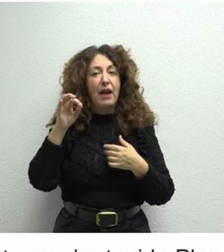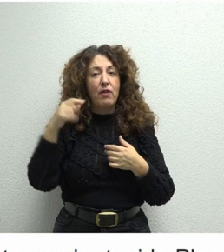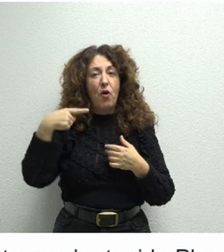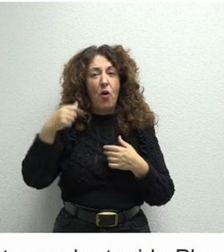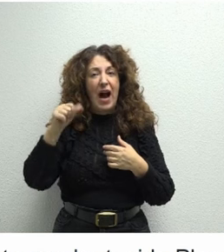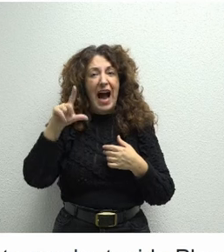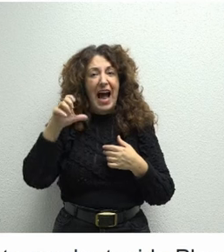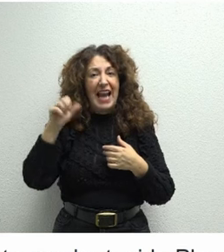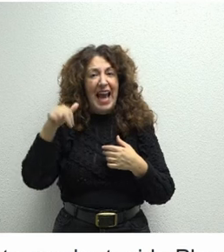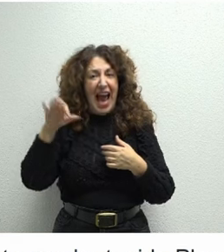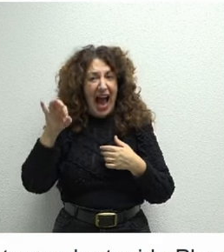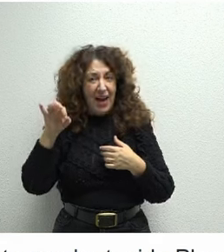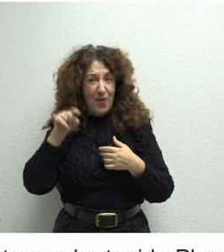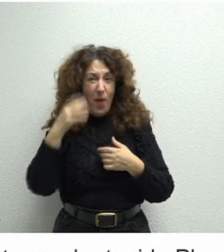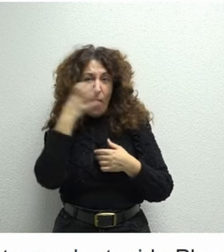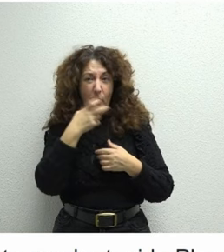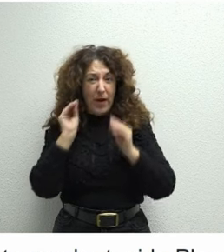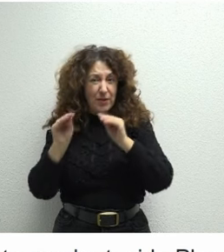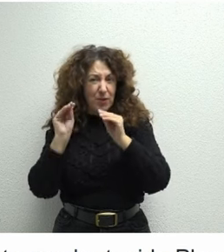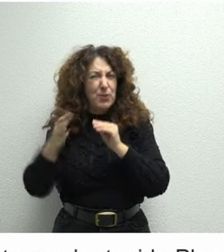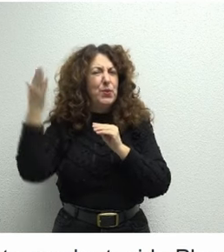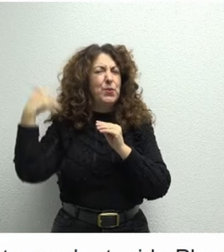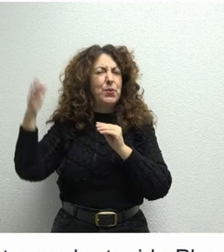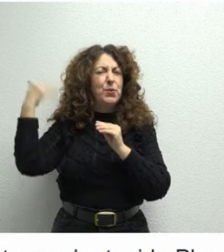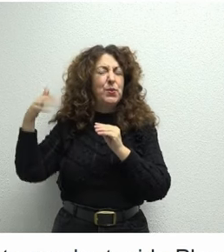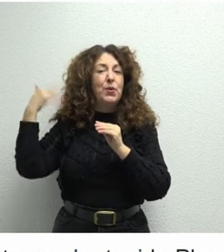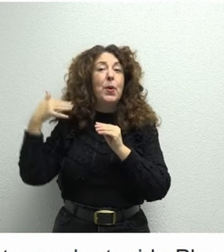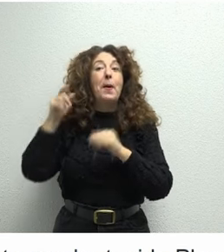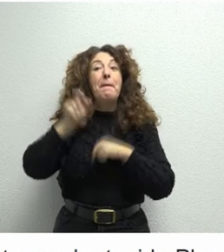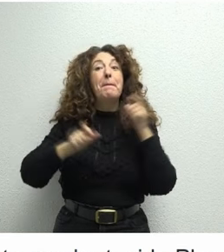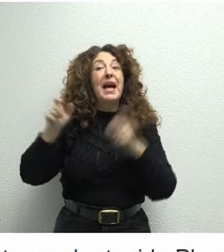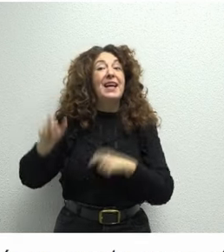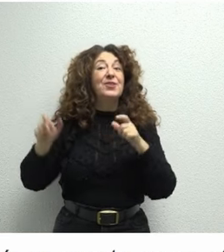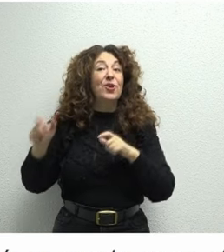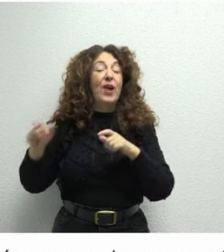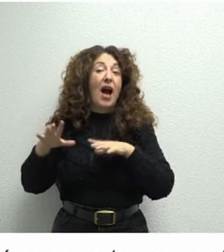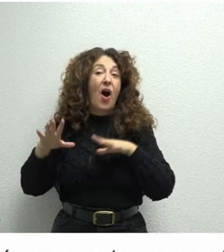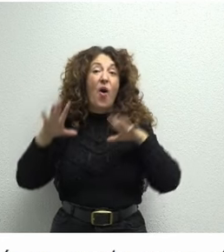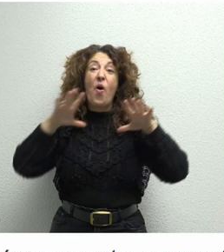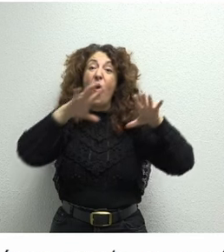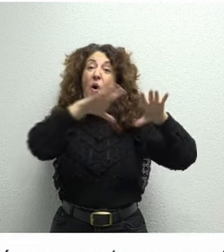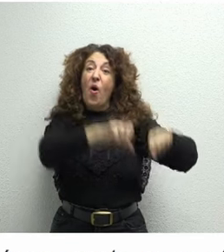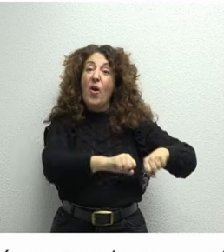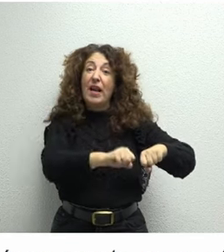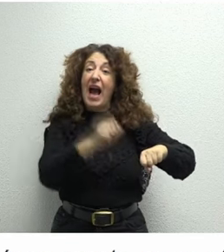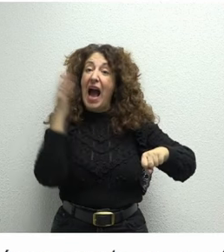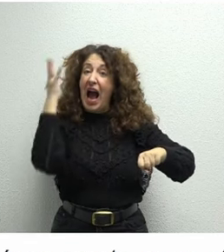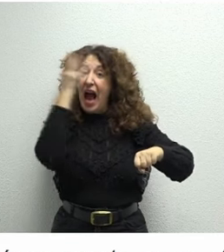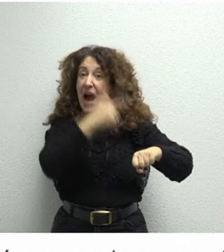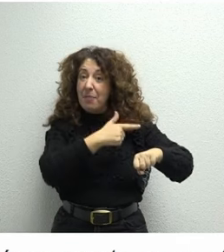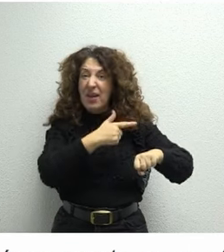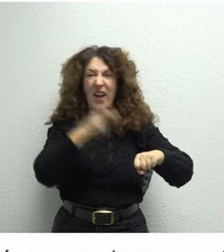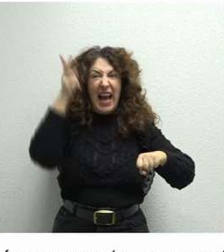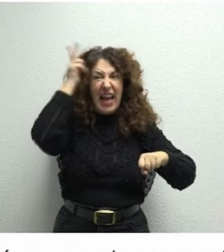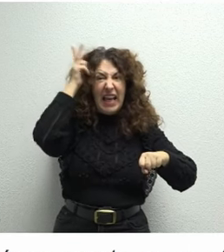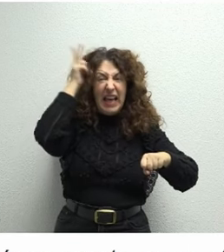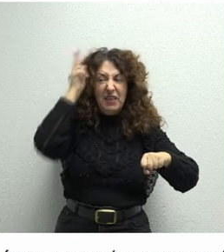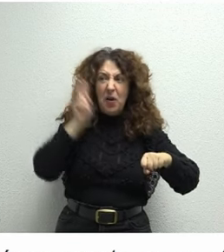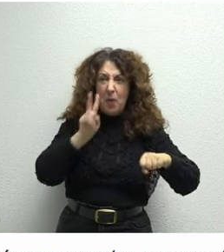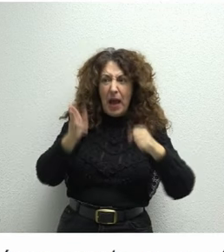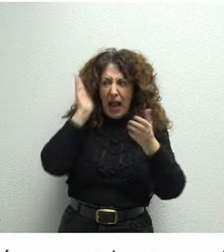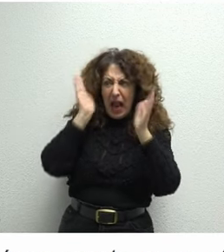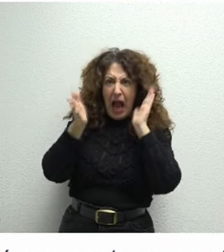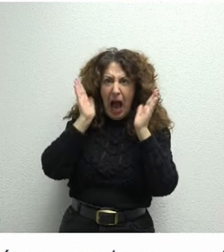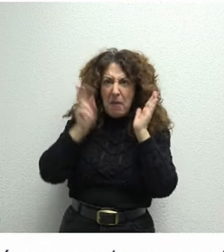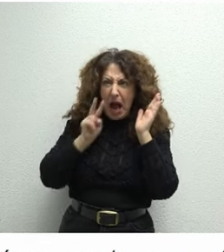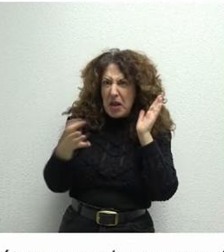decía que cuando eh los colonizadores llegaban a América los indios no reconocían los caballos porque no los habían visto Entonces le parecían